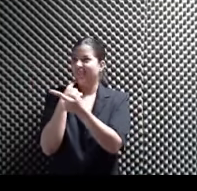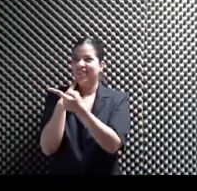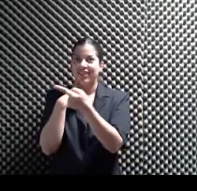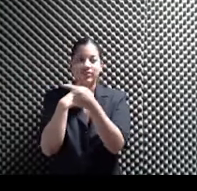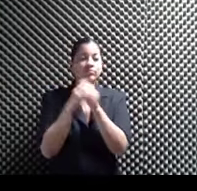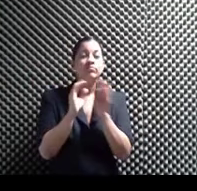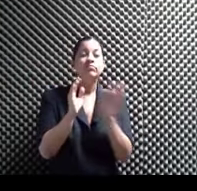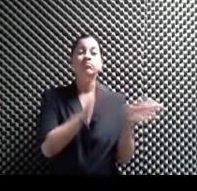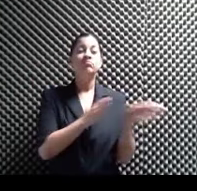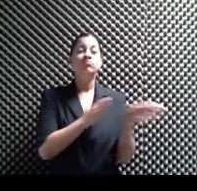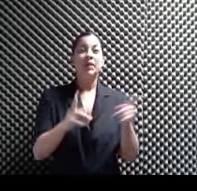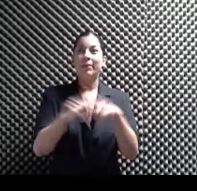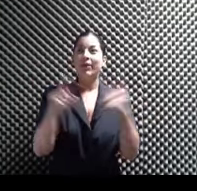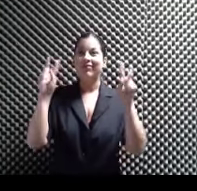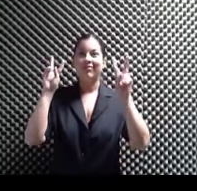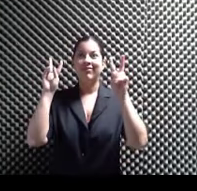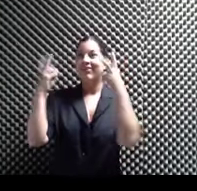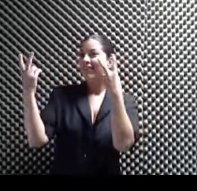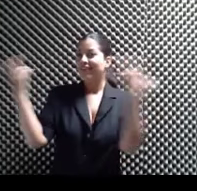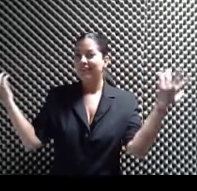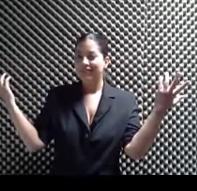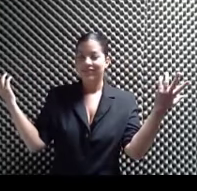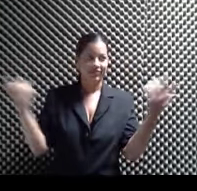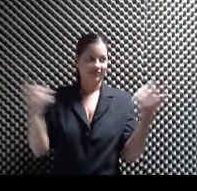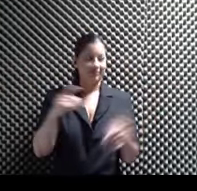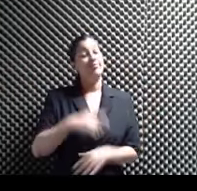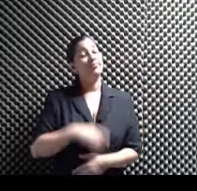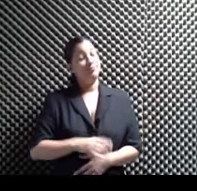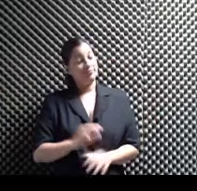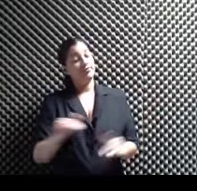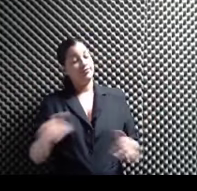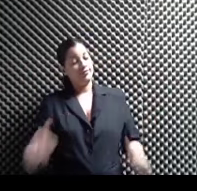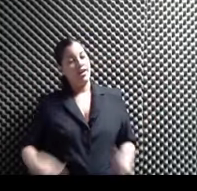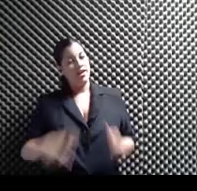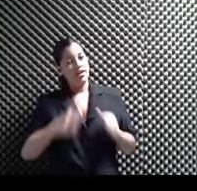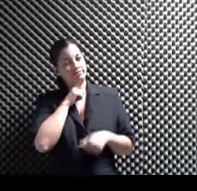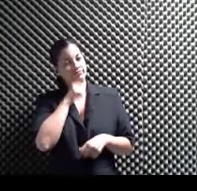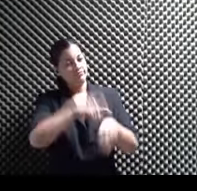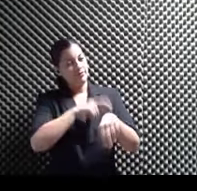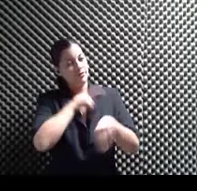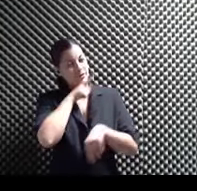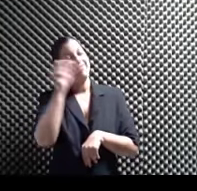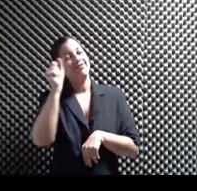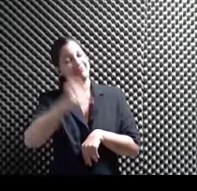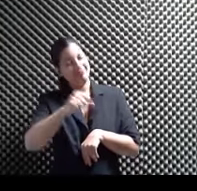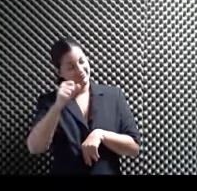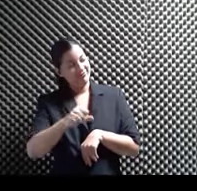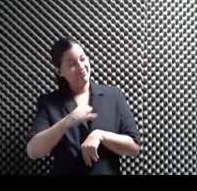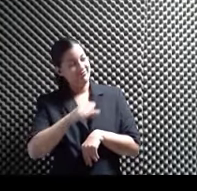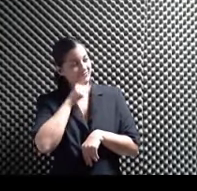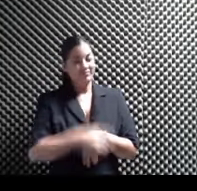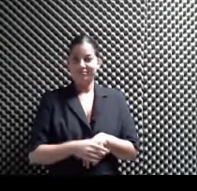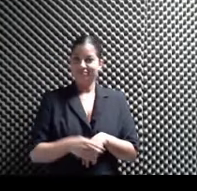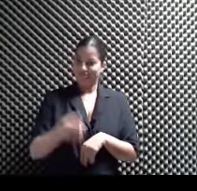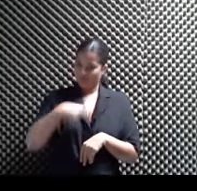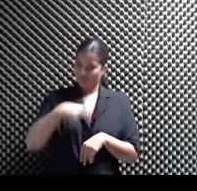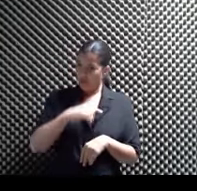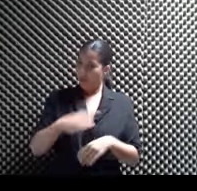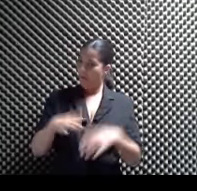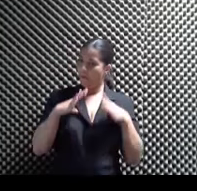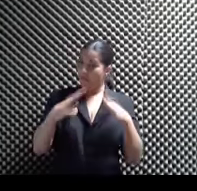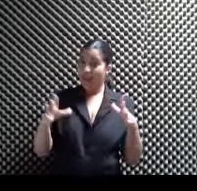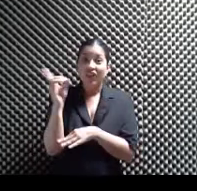Para el que tenga Duda de que esto no se hace en vivo Pues sí se hace en vivo Sí, no, y aquí estamos bien en vivo Miren, ¿dónde